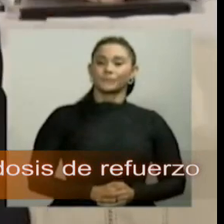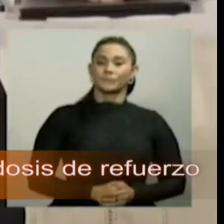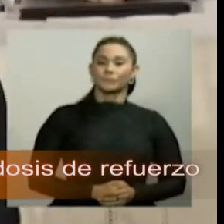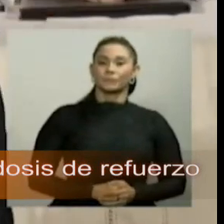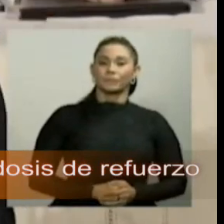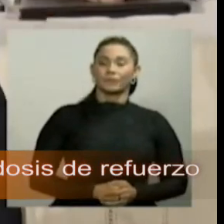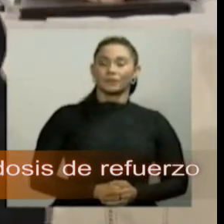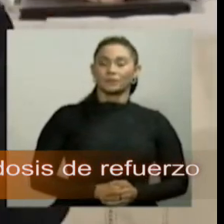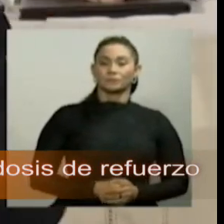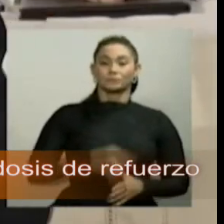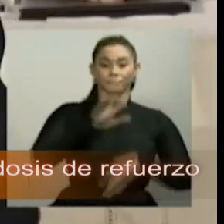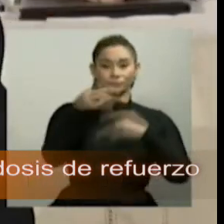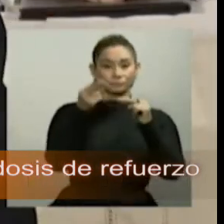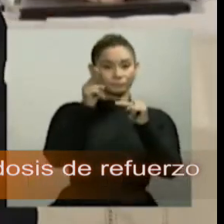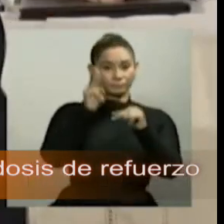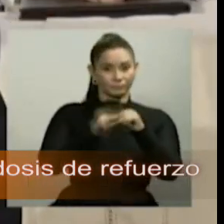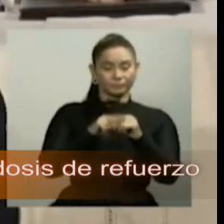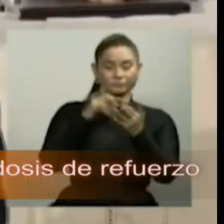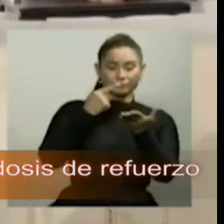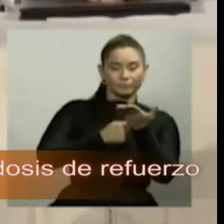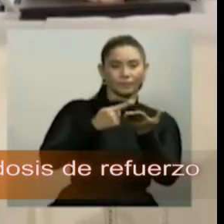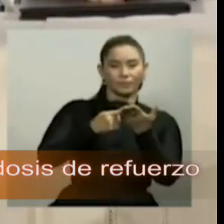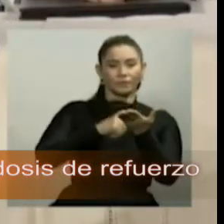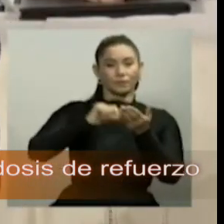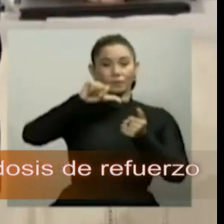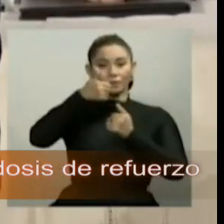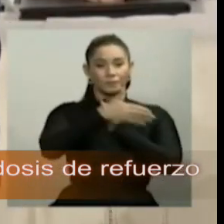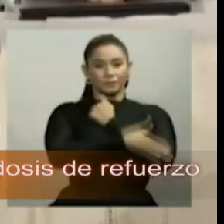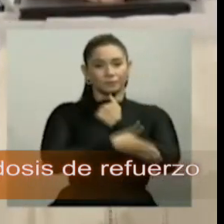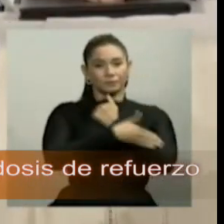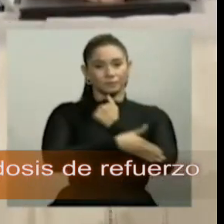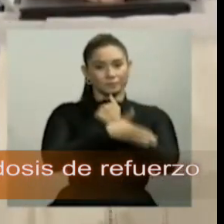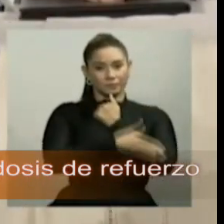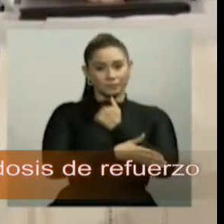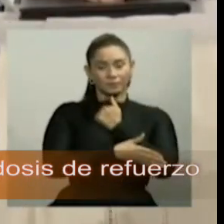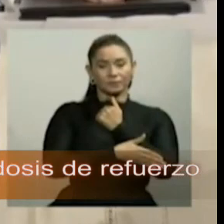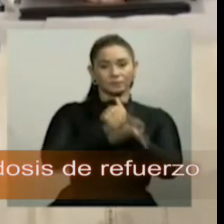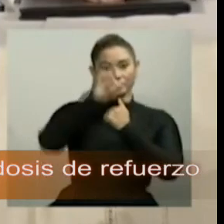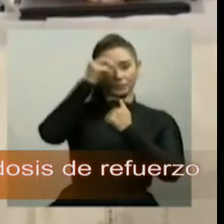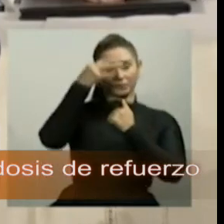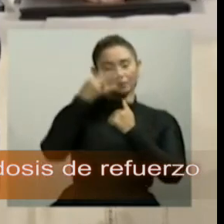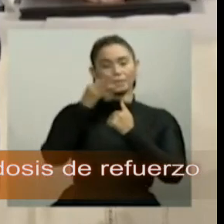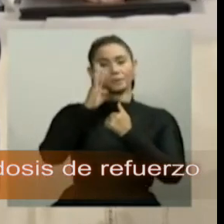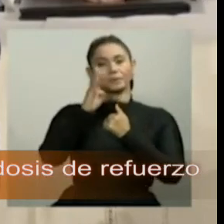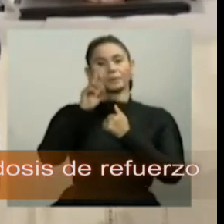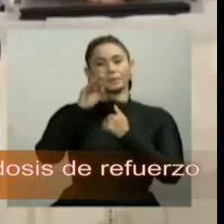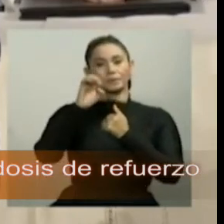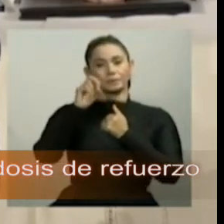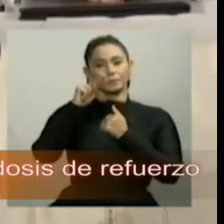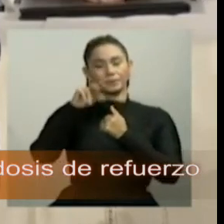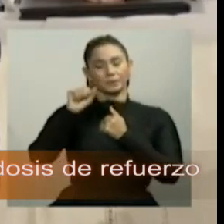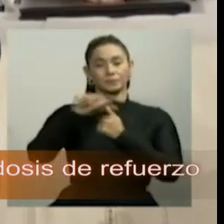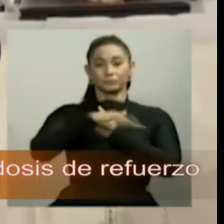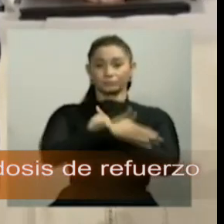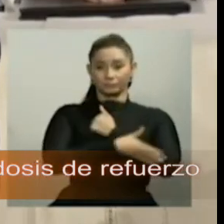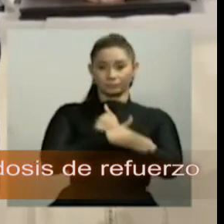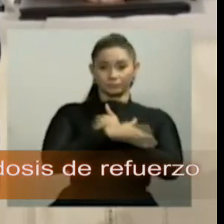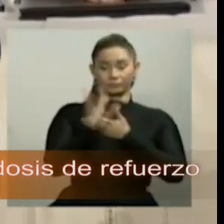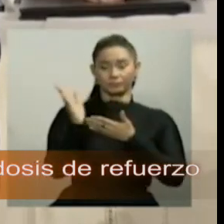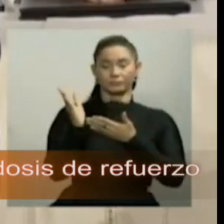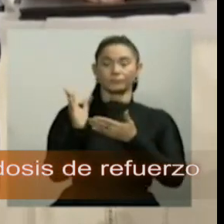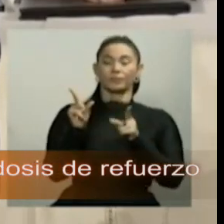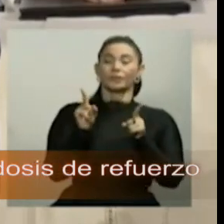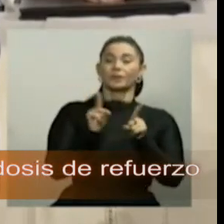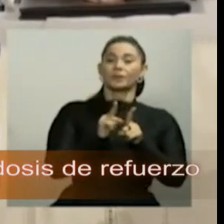recibido la segunda dosis del antígeno. Dijo que se podrá aplicar con una diferencia de